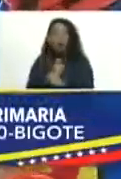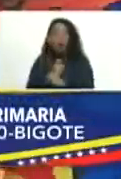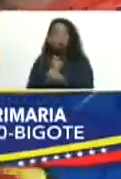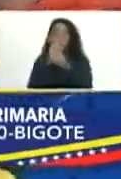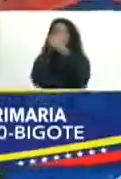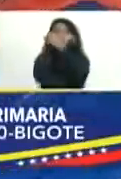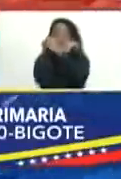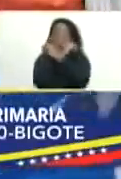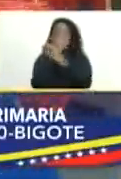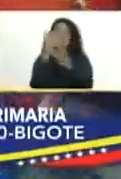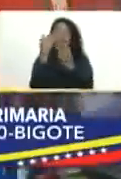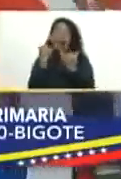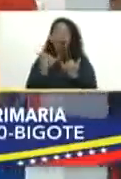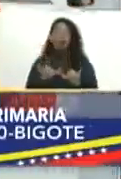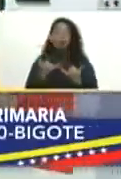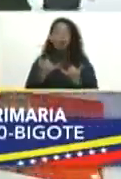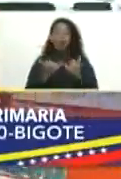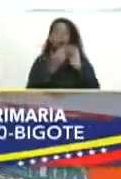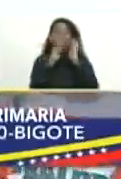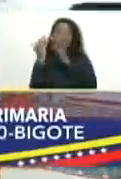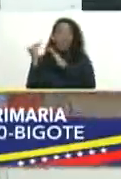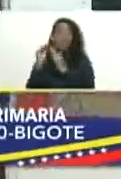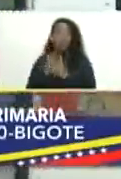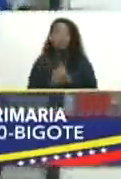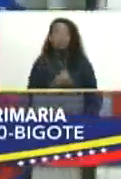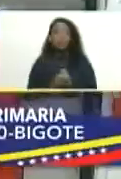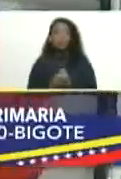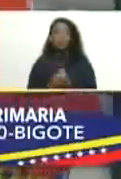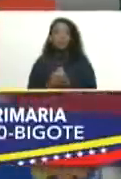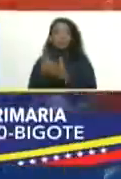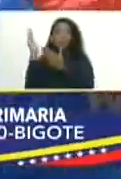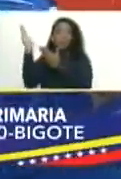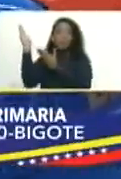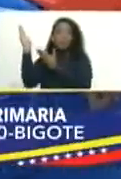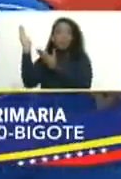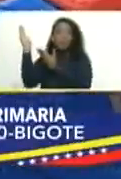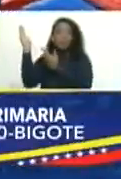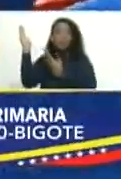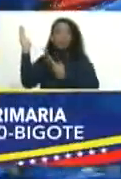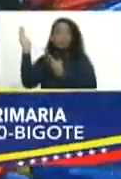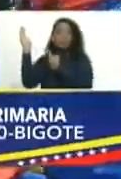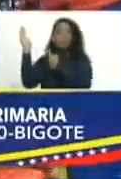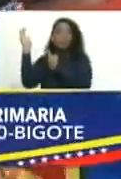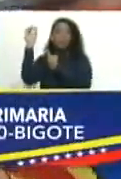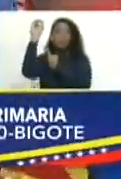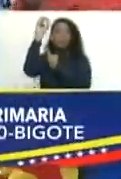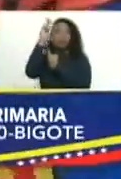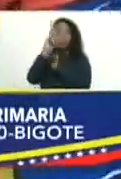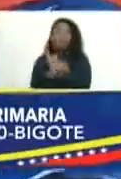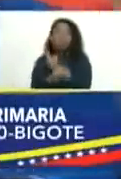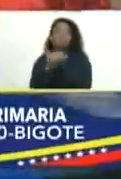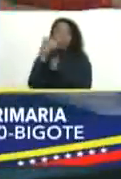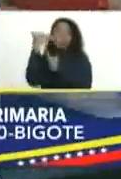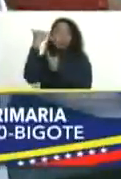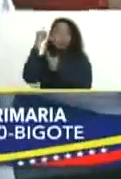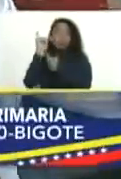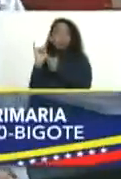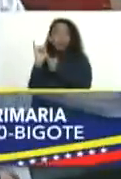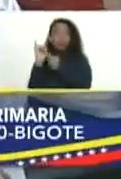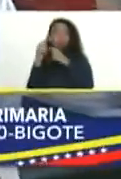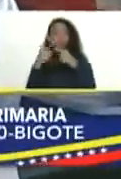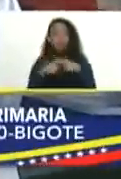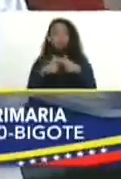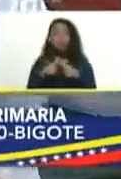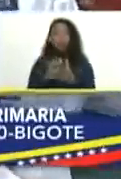son tan comunes en nuestras comunidades. Esto es la parte pediátrica, también con todas sus